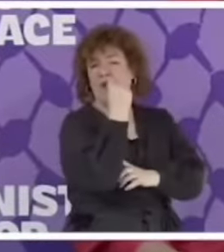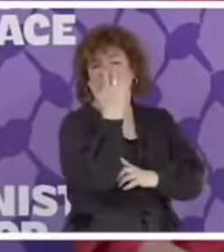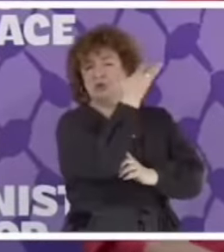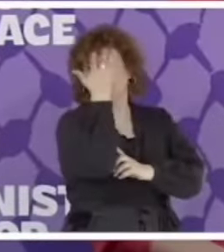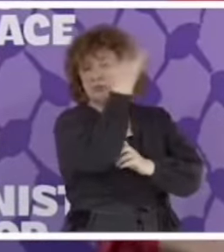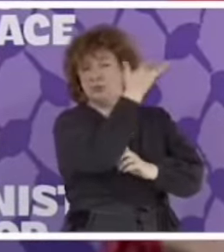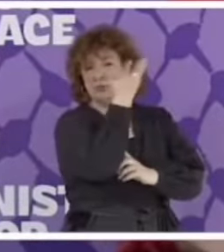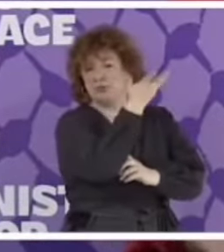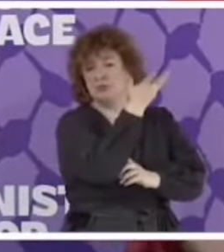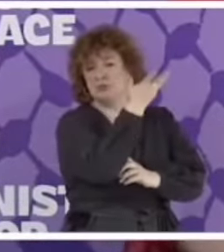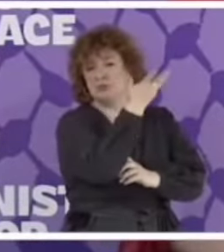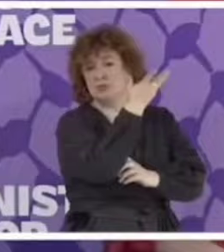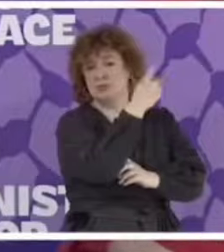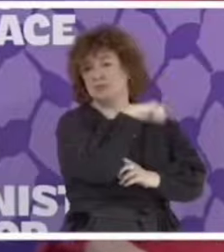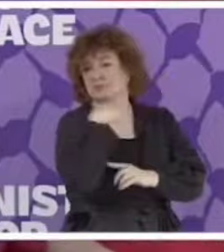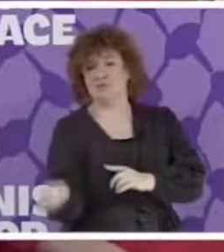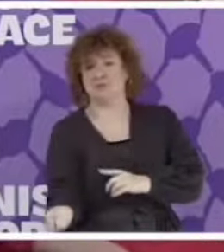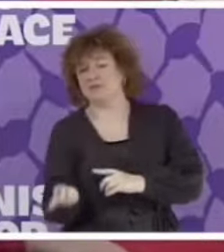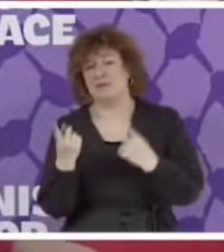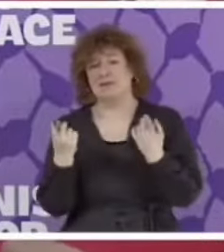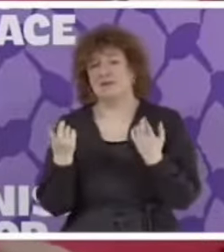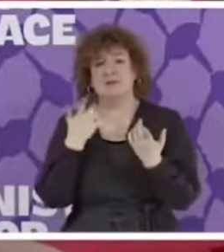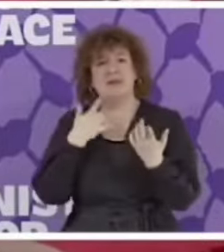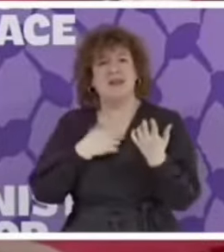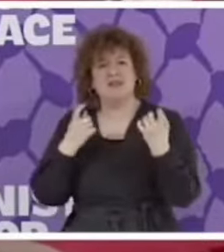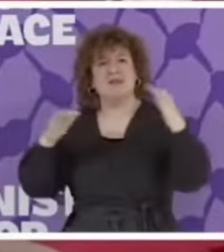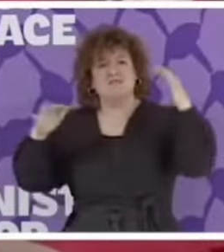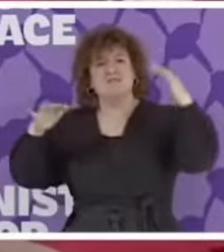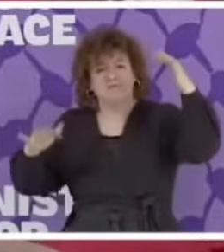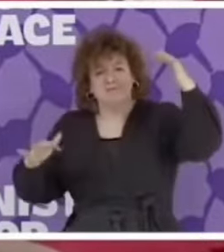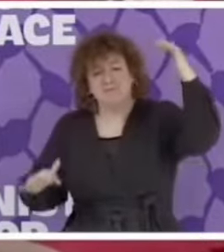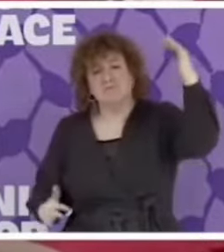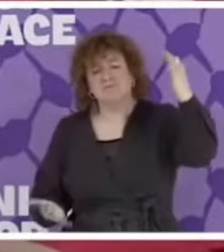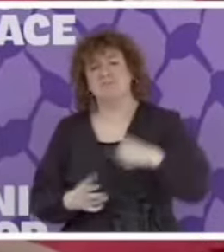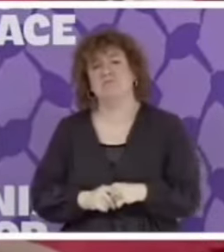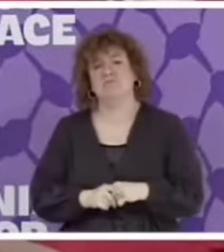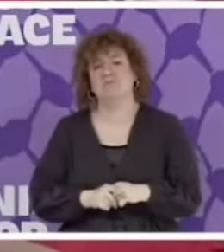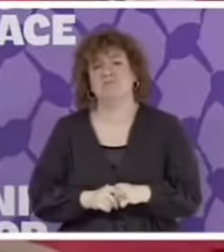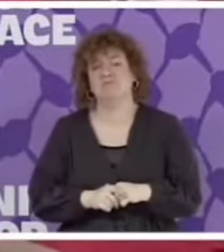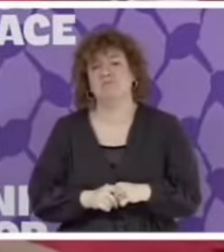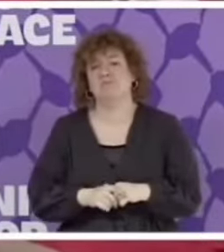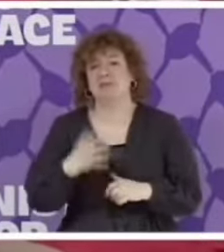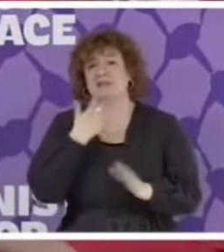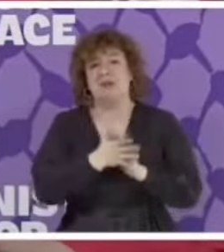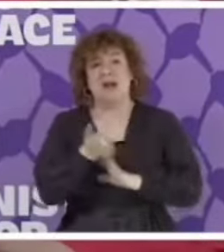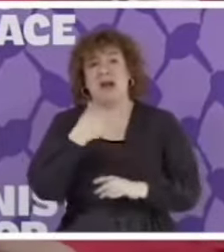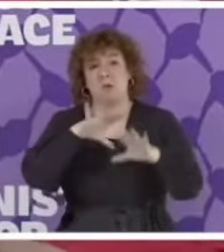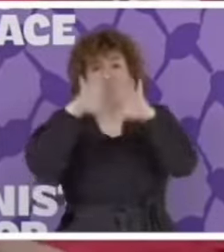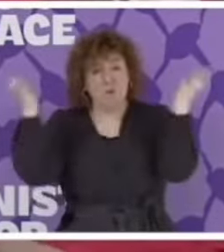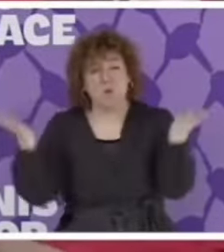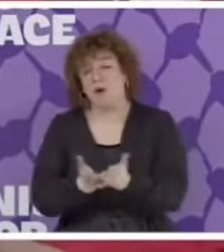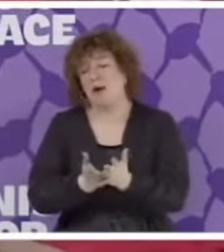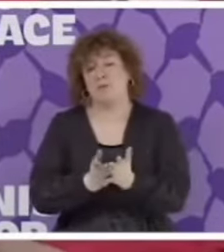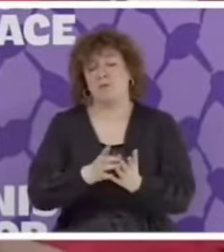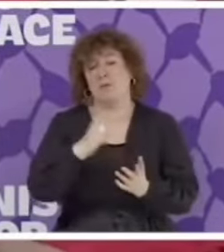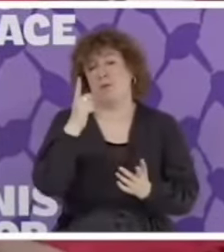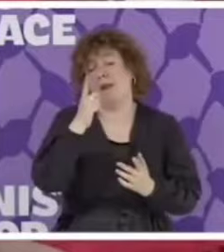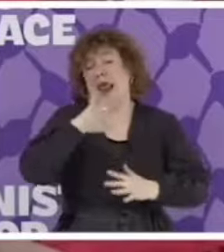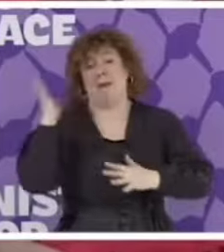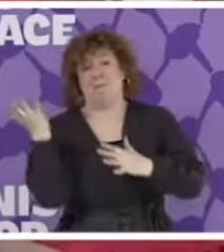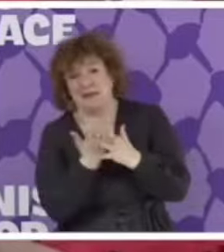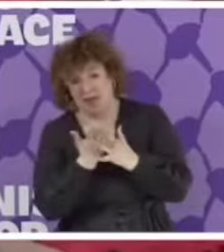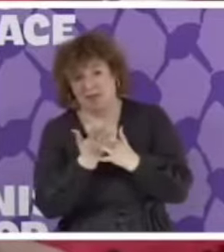este planeta necesita de la desigualdad, necesita que más de la mitad de la población, que somos las